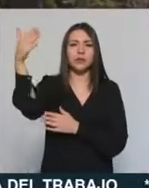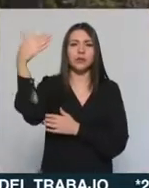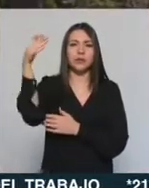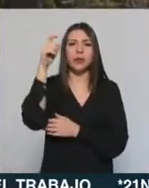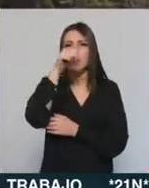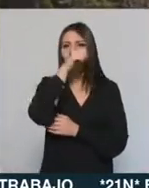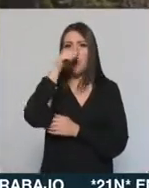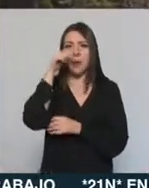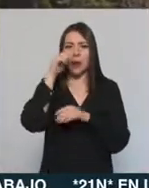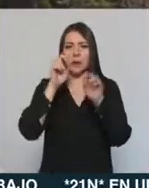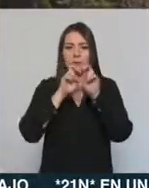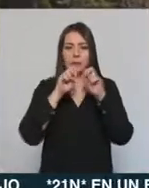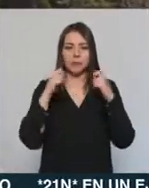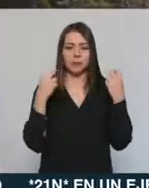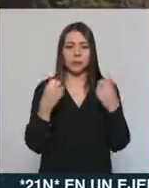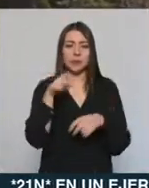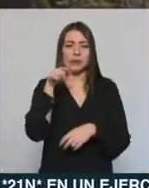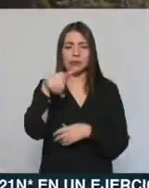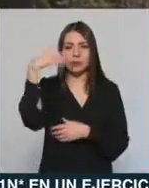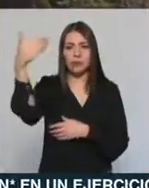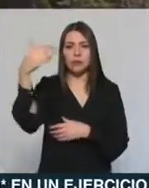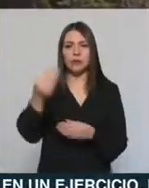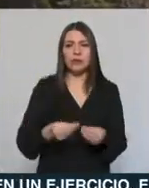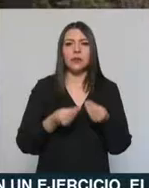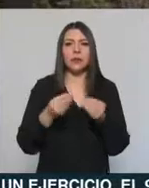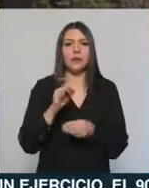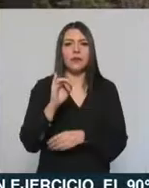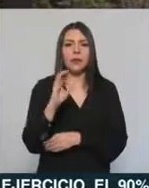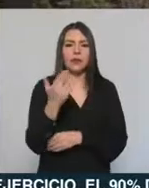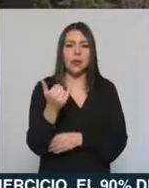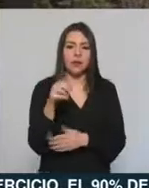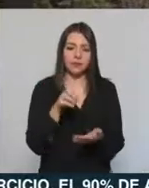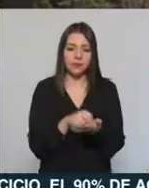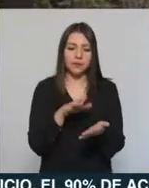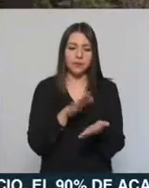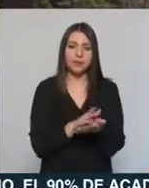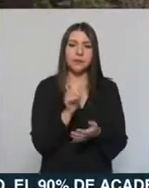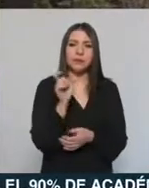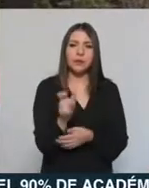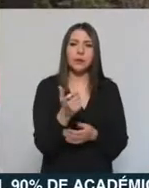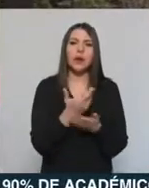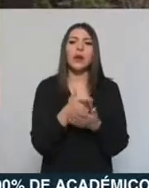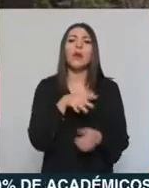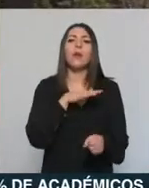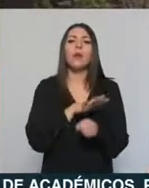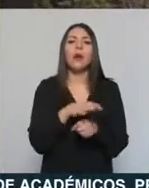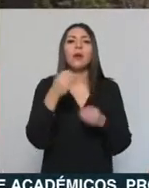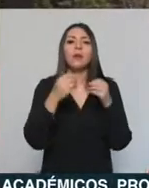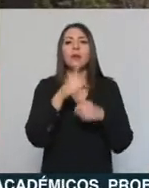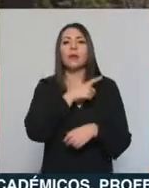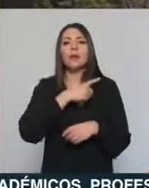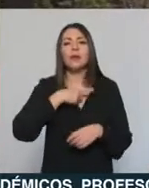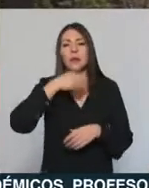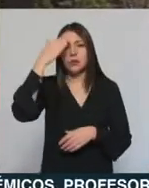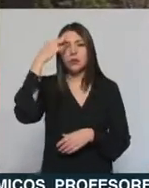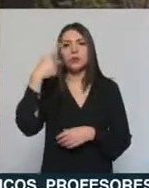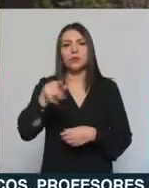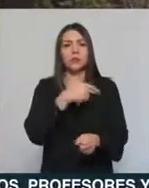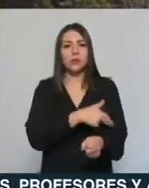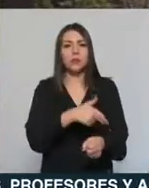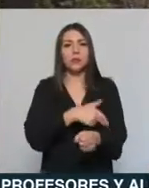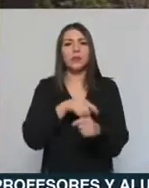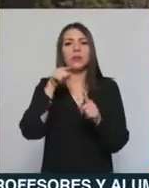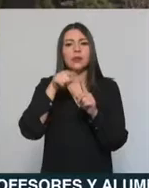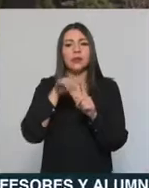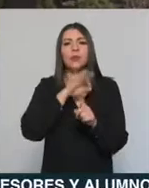Juárez. Se le asignará una ficha en la que le dirán qué juzgado le va a tocar conocer de su asunto, y ahí